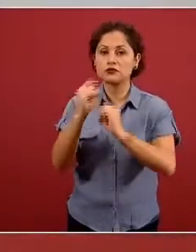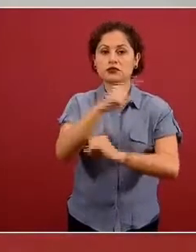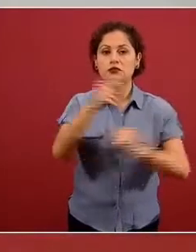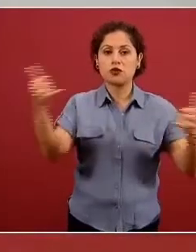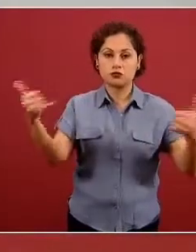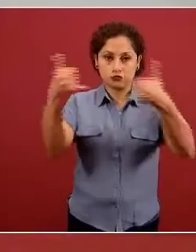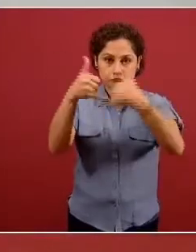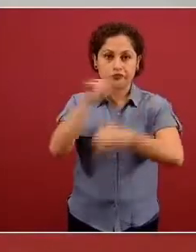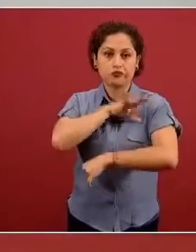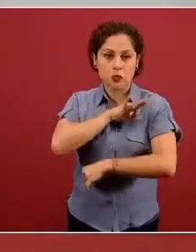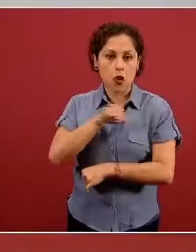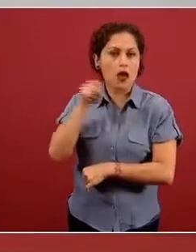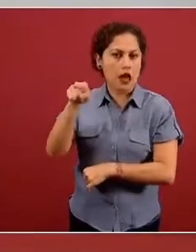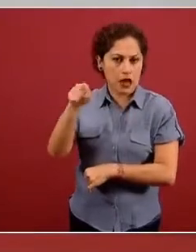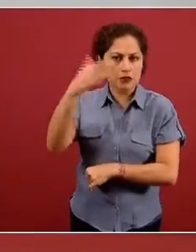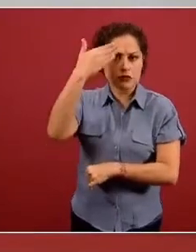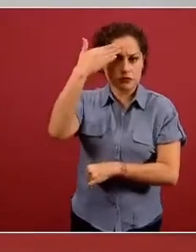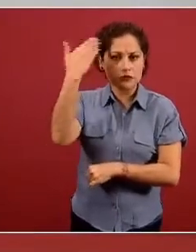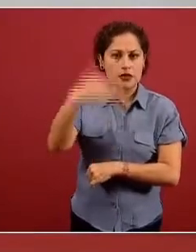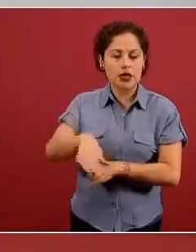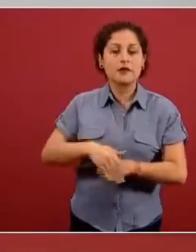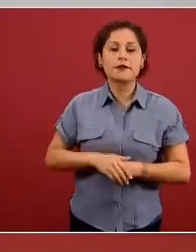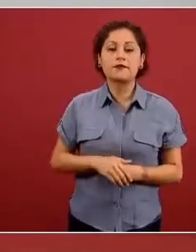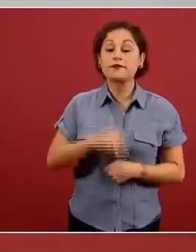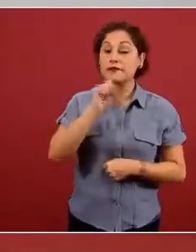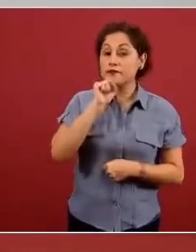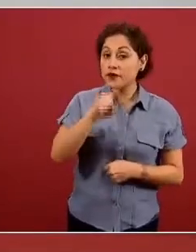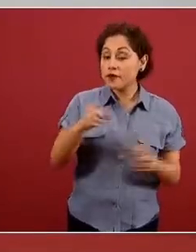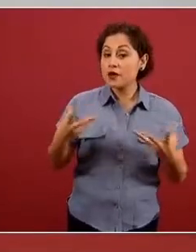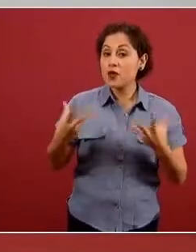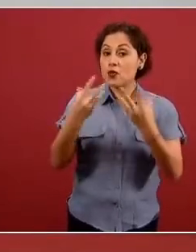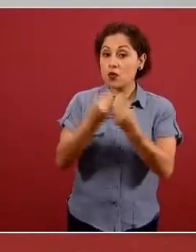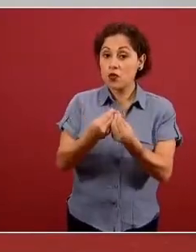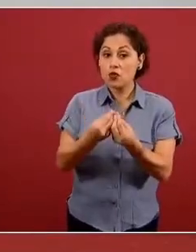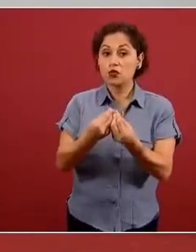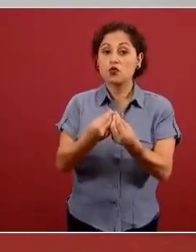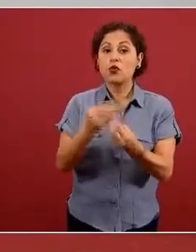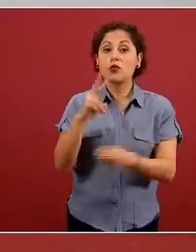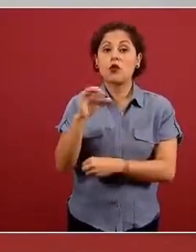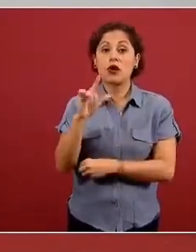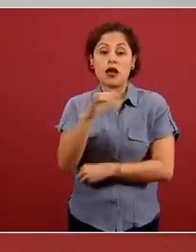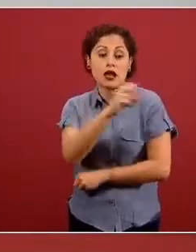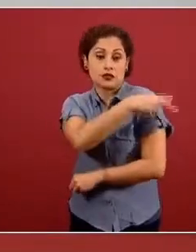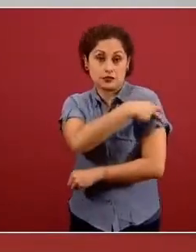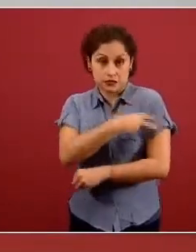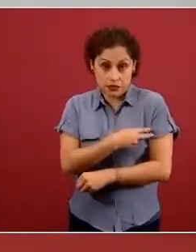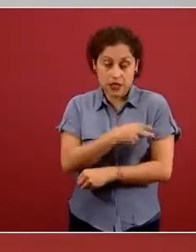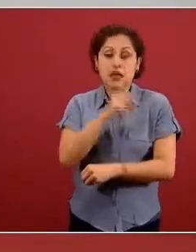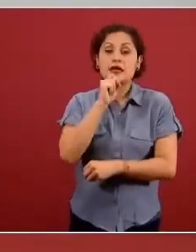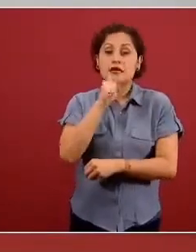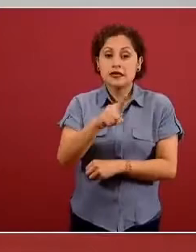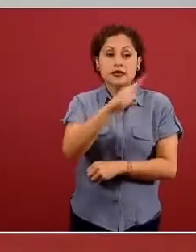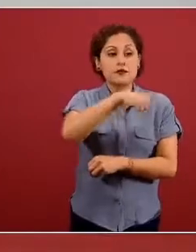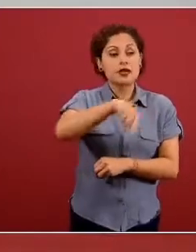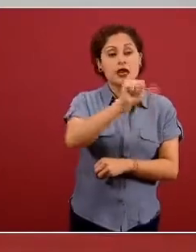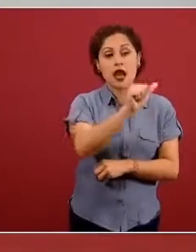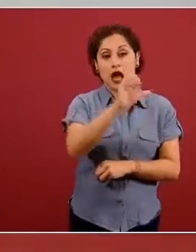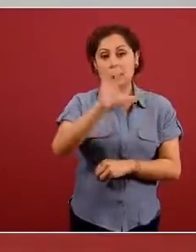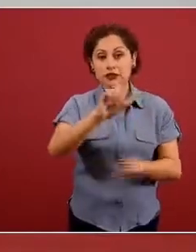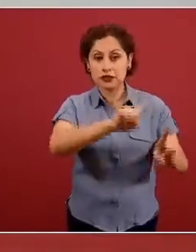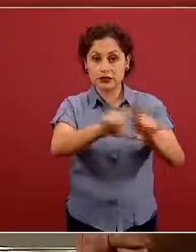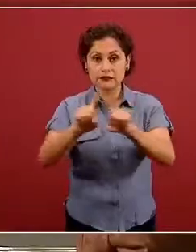información adecuada. Y en conjunto con los vocales y las organizaciones de la sociedad civil estamos